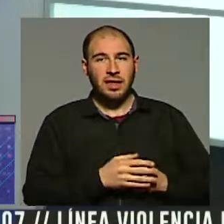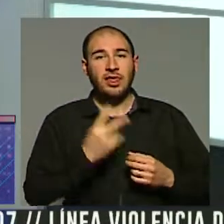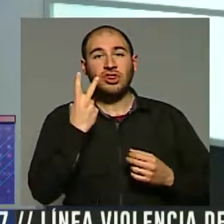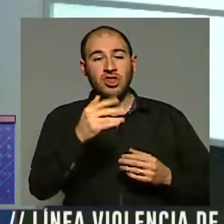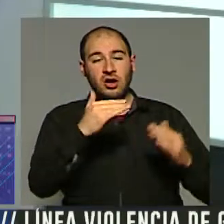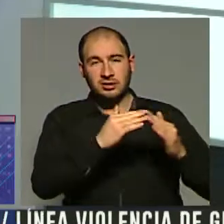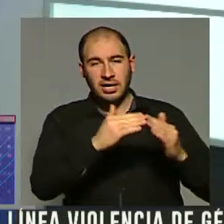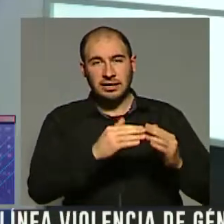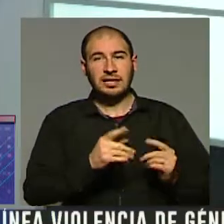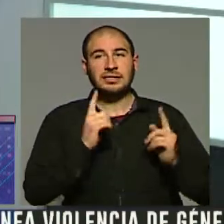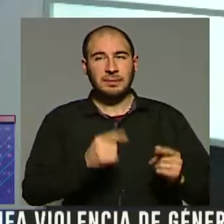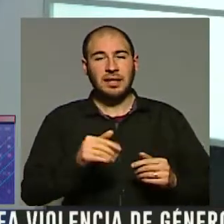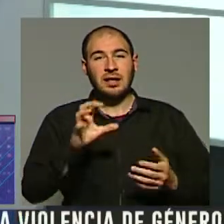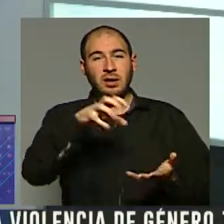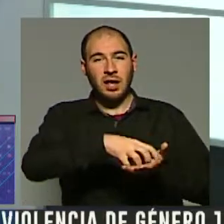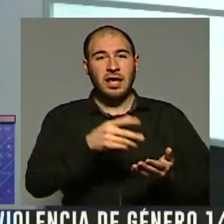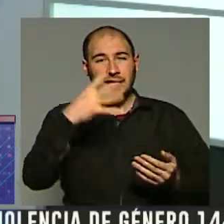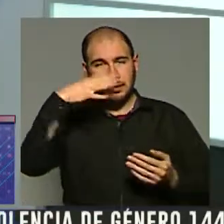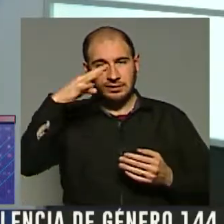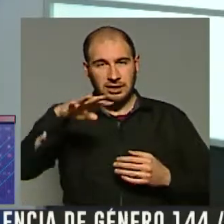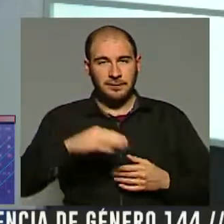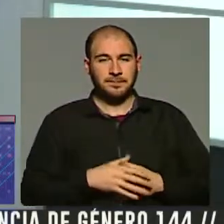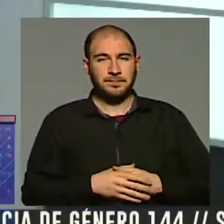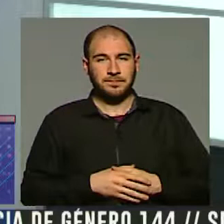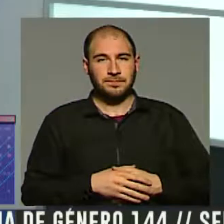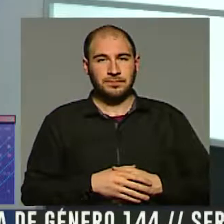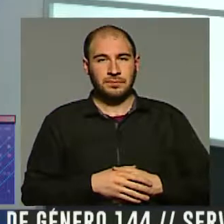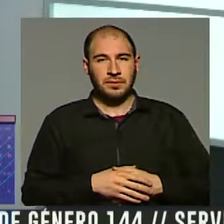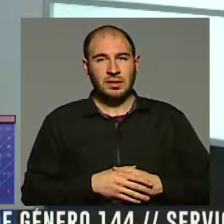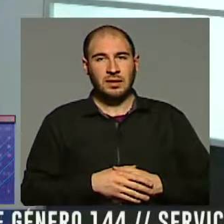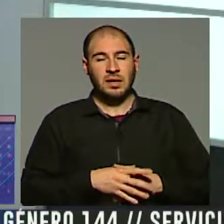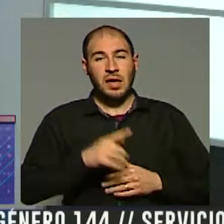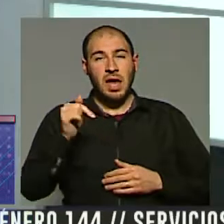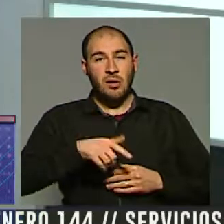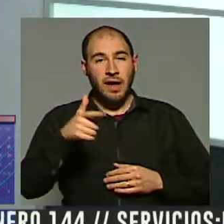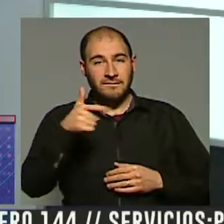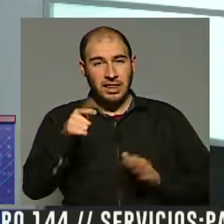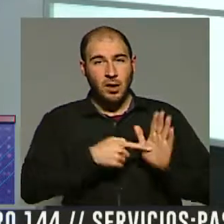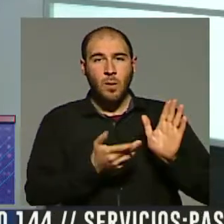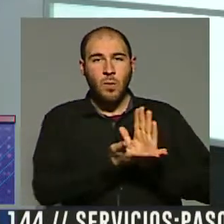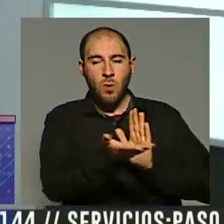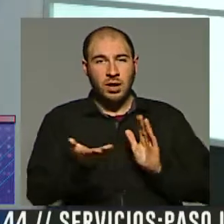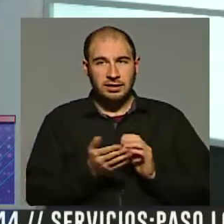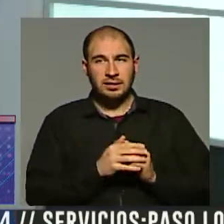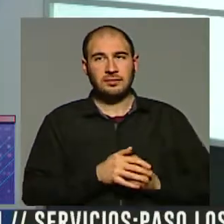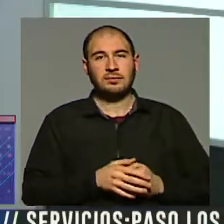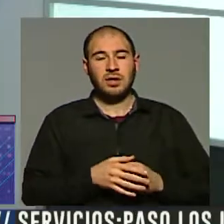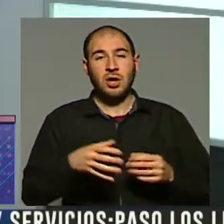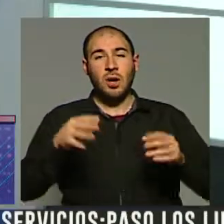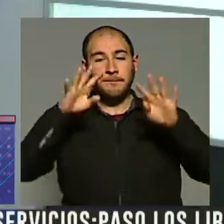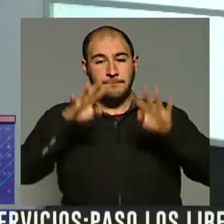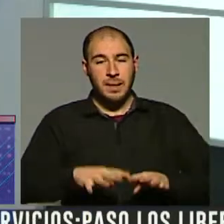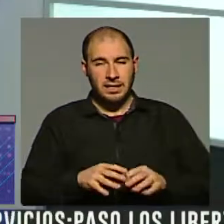las casas de ella, como si también al despacho de Cristina Fernández de Kirchner. Tenemos un video para compartir con ustedes que compartían desde el